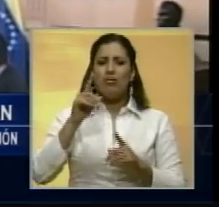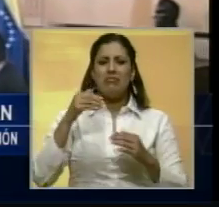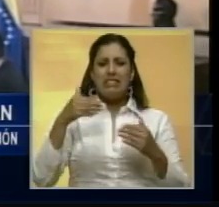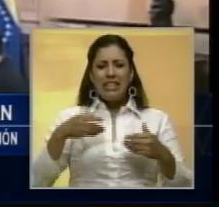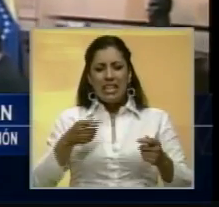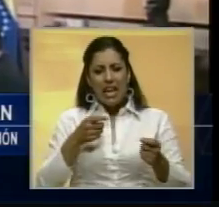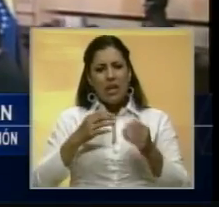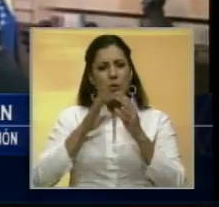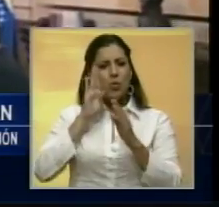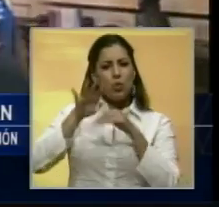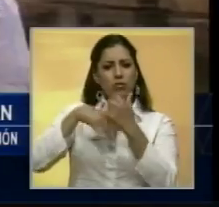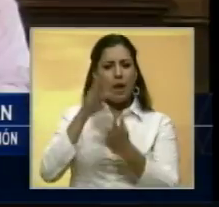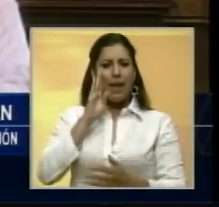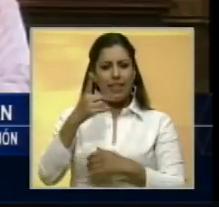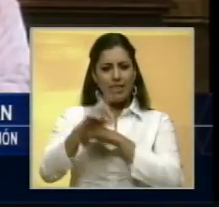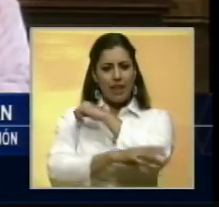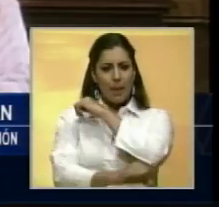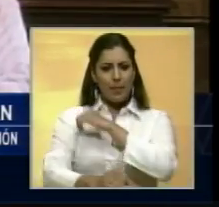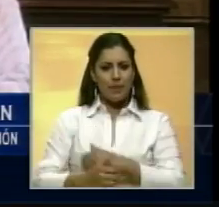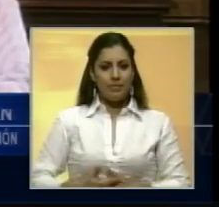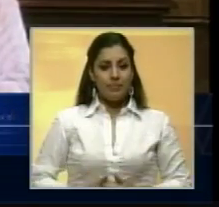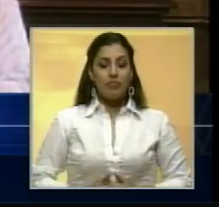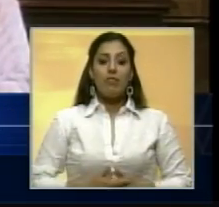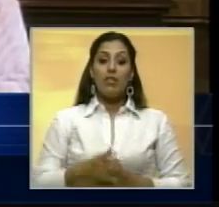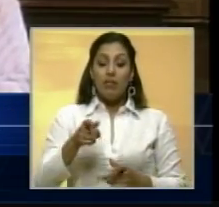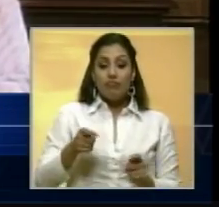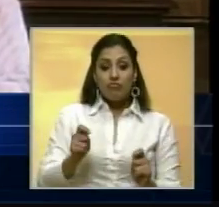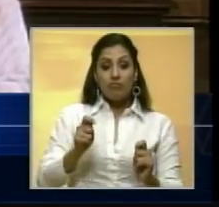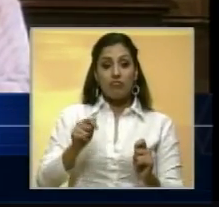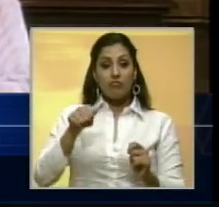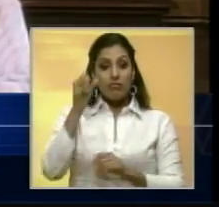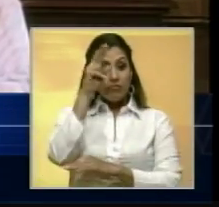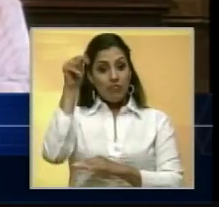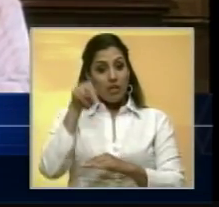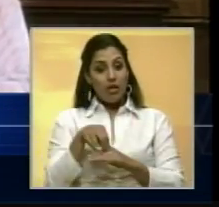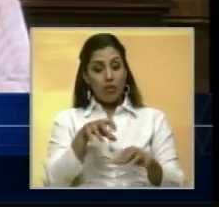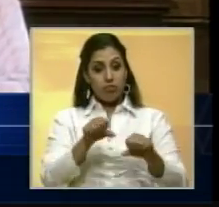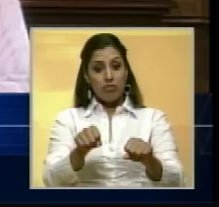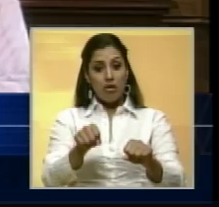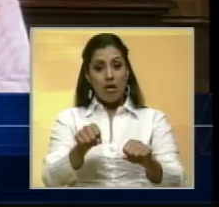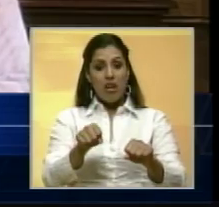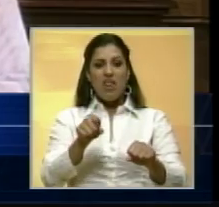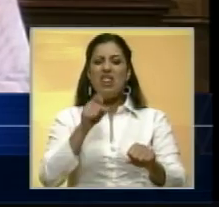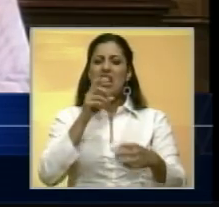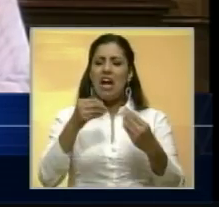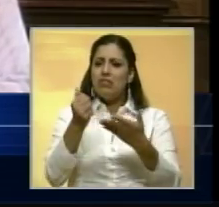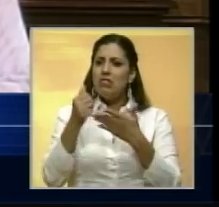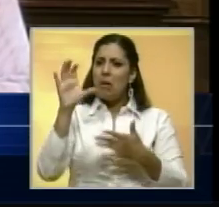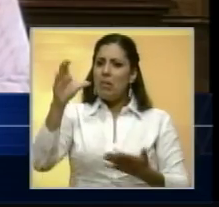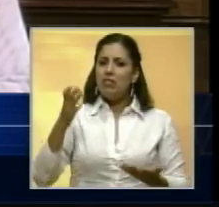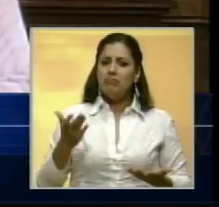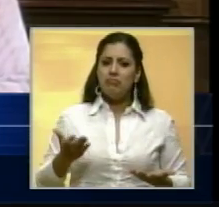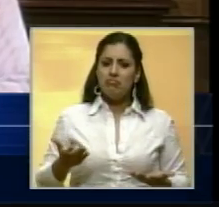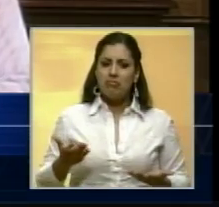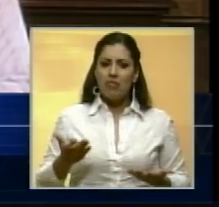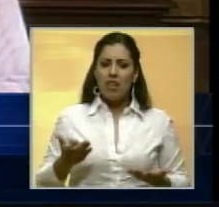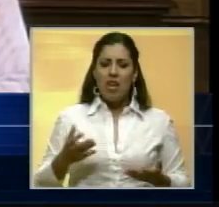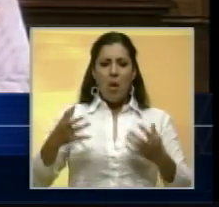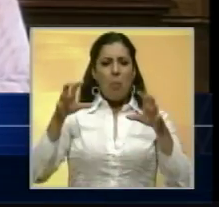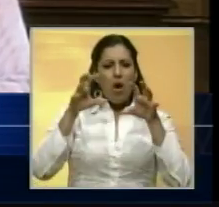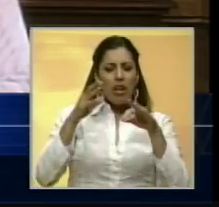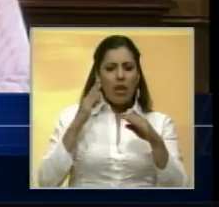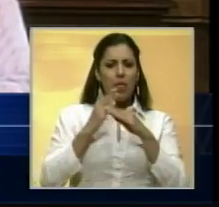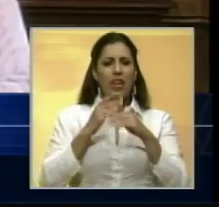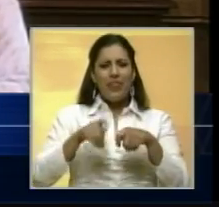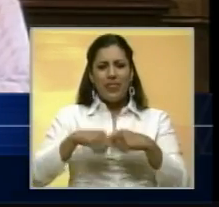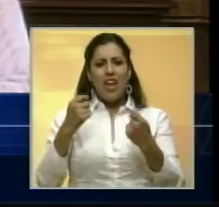dedicado a la conspiración. Ellos pretendieron tomar la Asamblea Nacional, la tomaron. ¿Y qué han hecho por el país? Echar varilla,